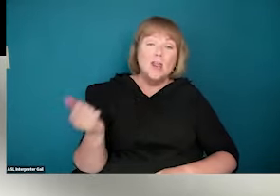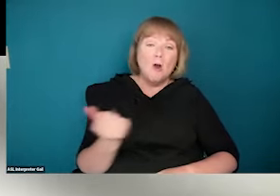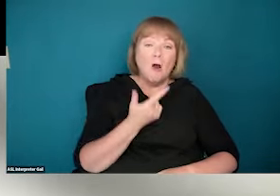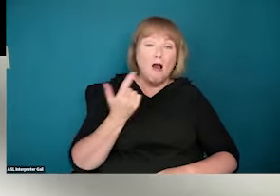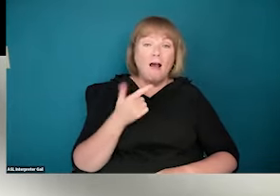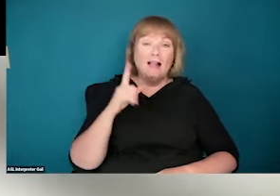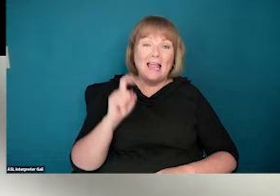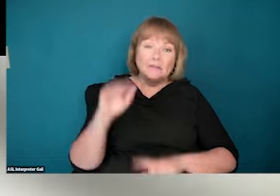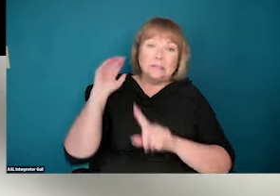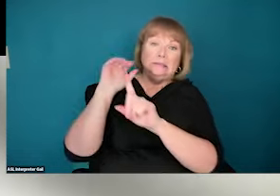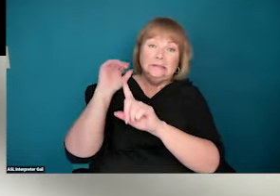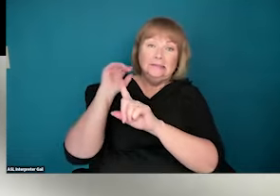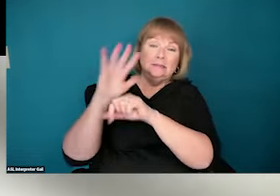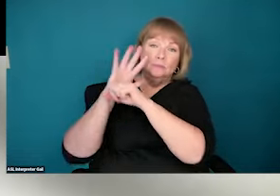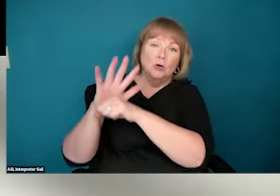ellos.